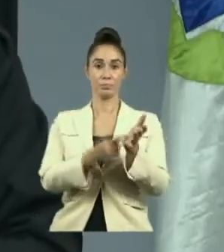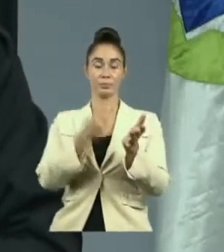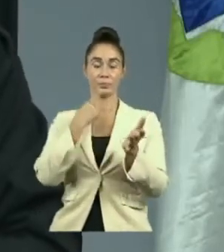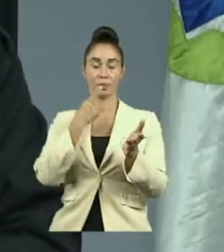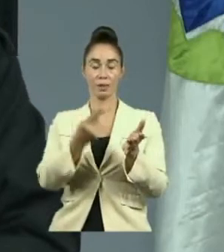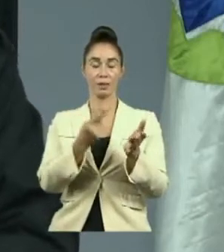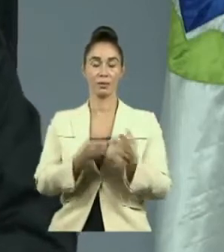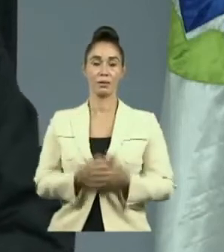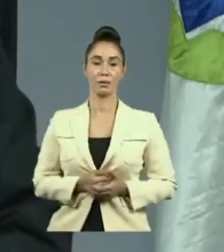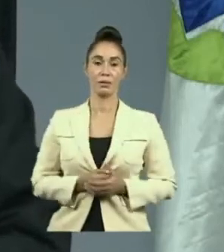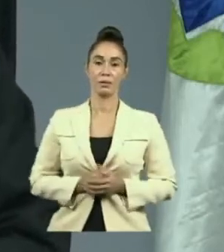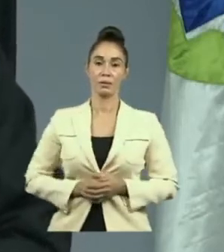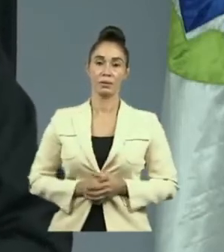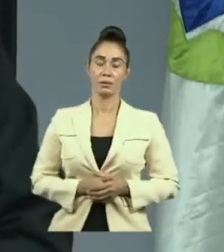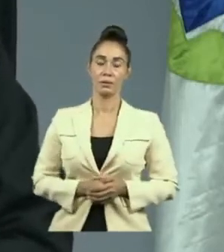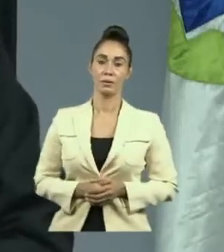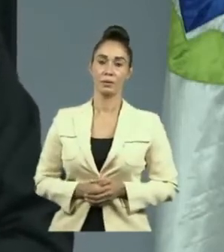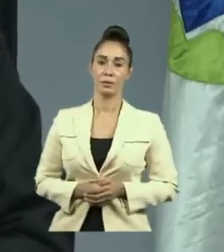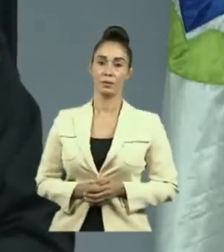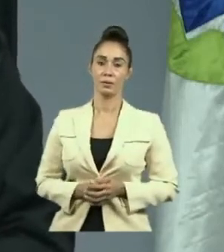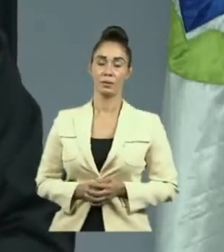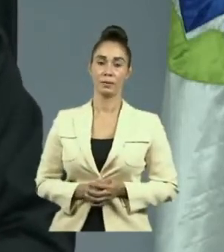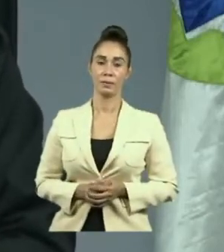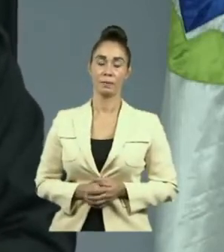el hecho vinculado